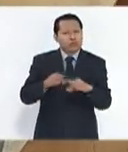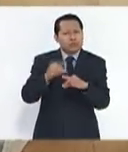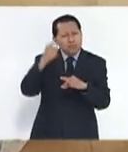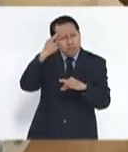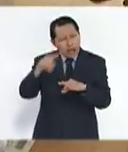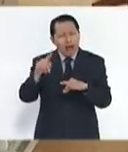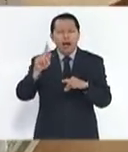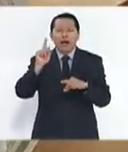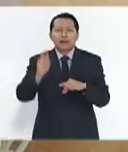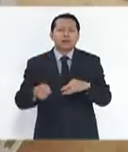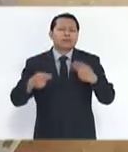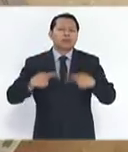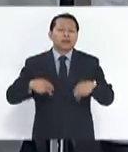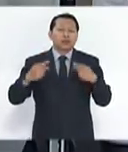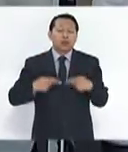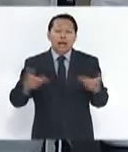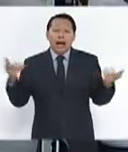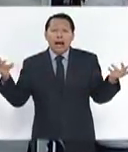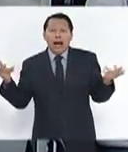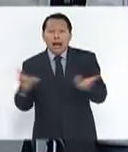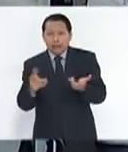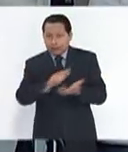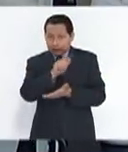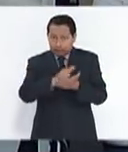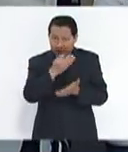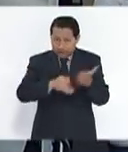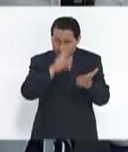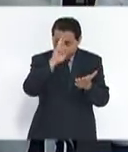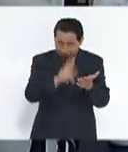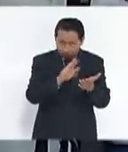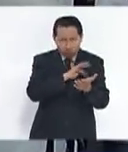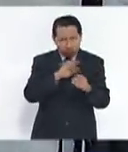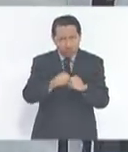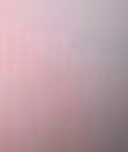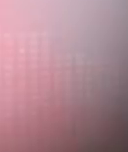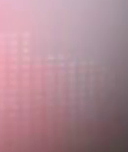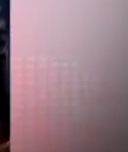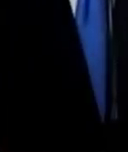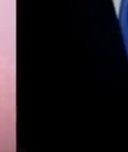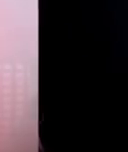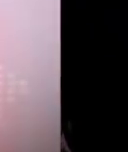alguna persona cuando haya cometido un ilícito en materia electoral.